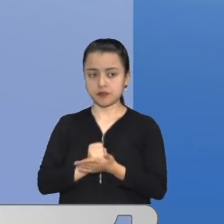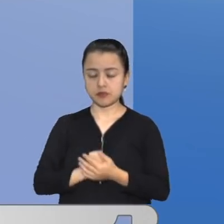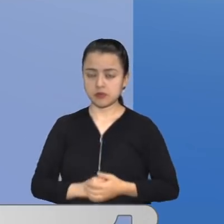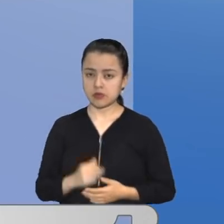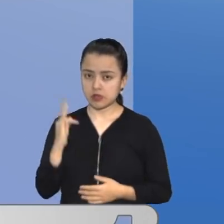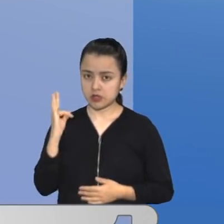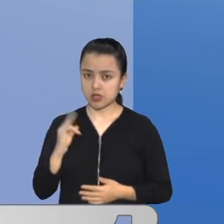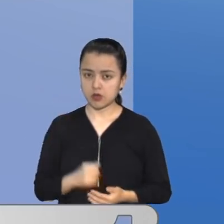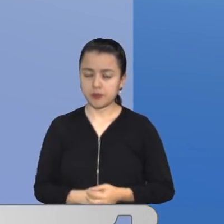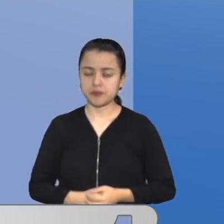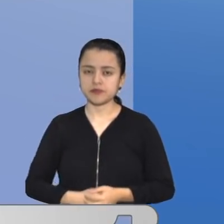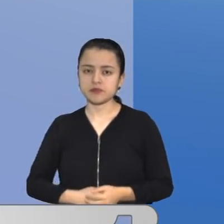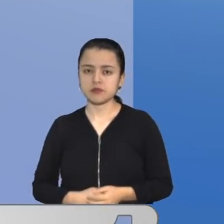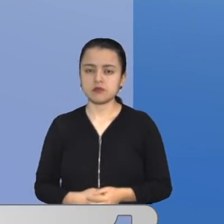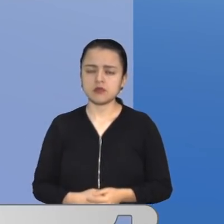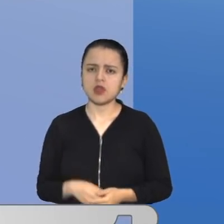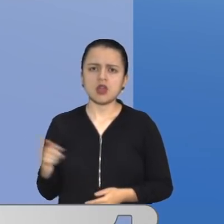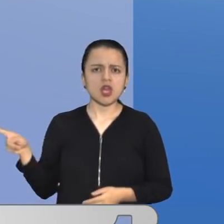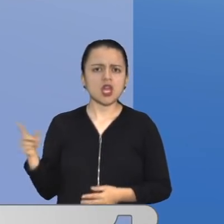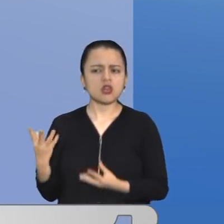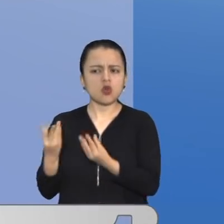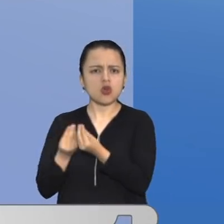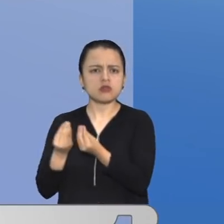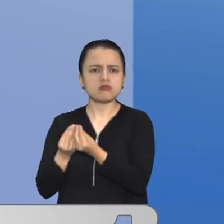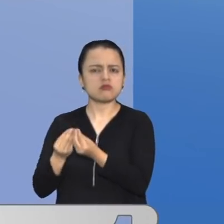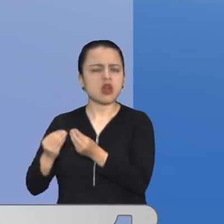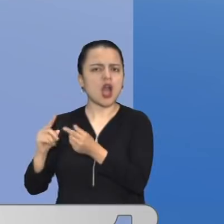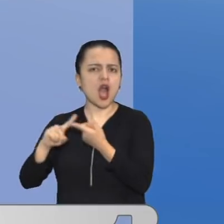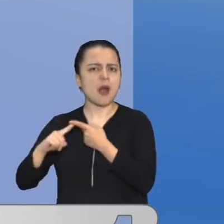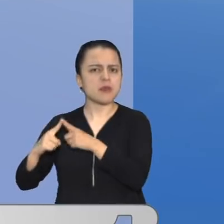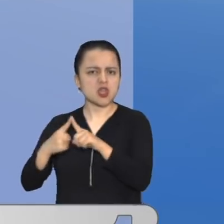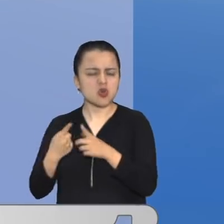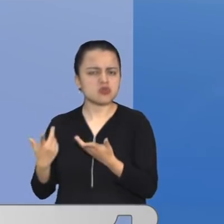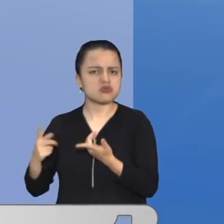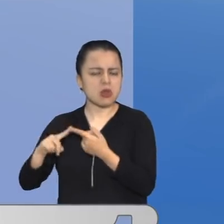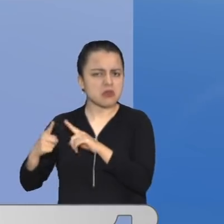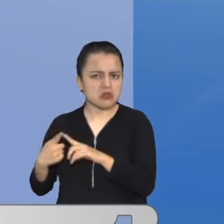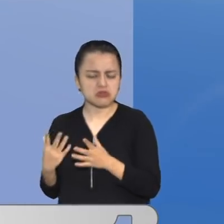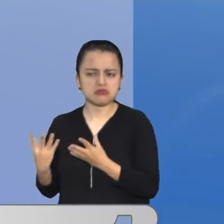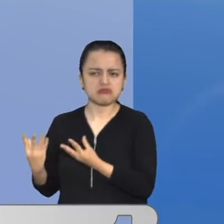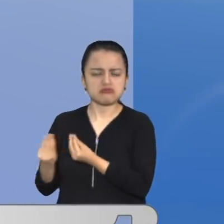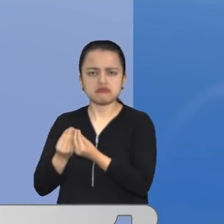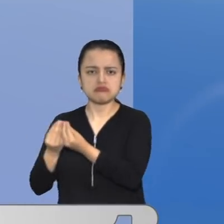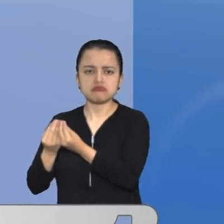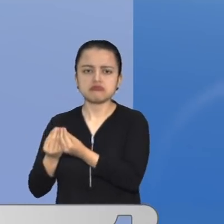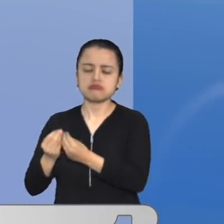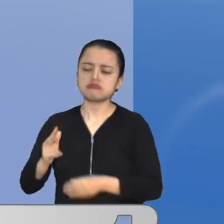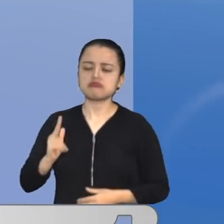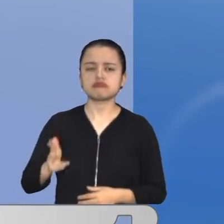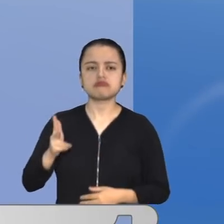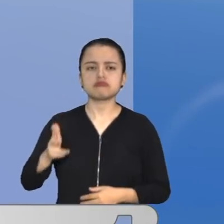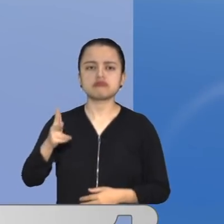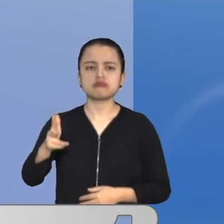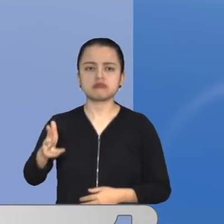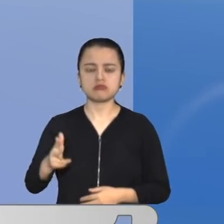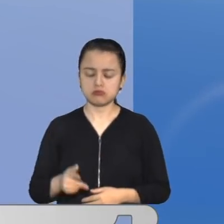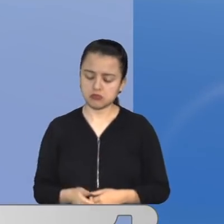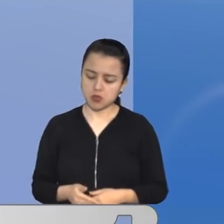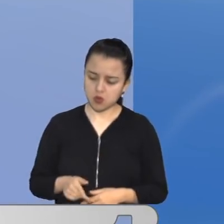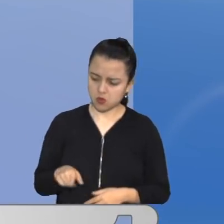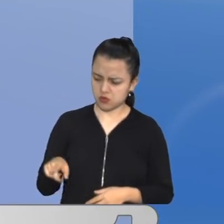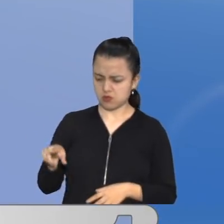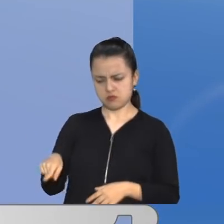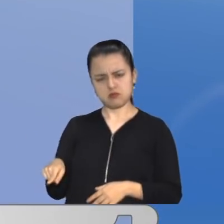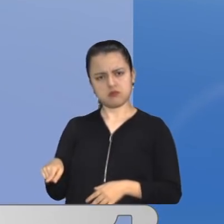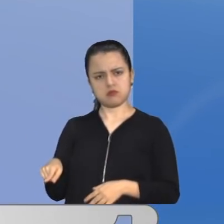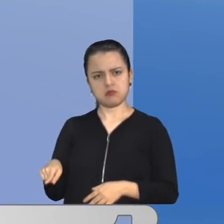por las calles del centro histórico, específicamente en el Parque de la Marina. Allí cogió una reja en donde